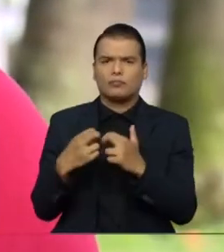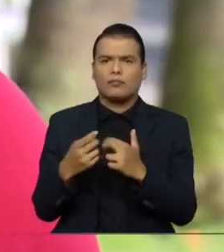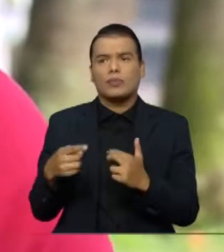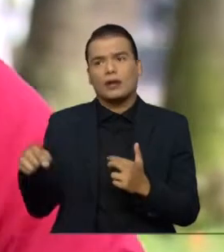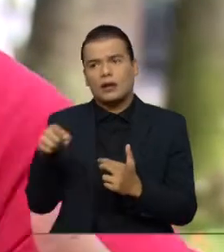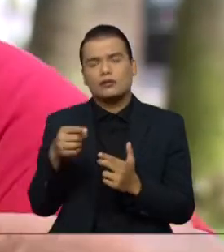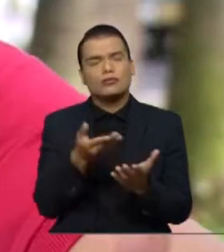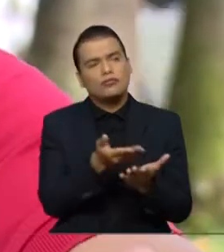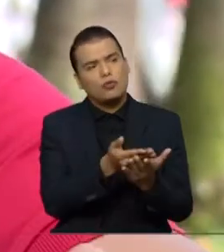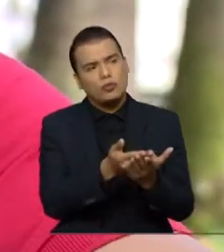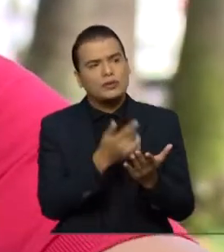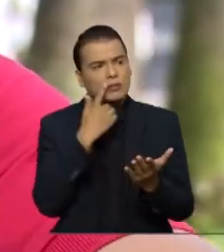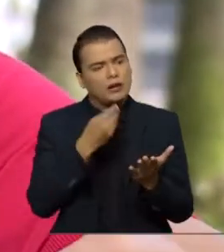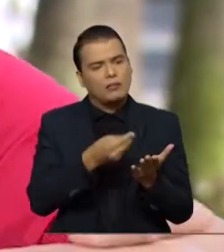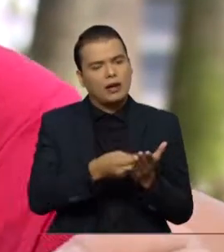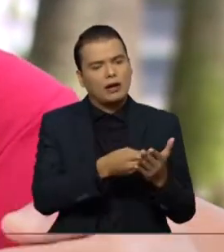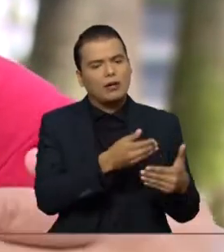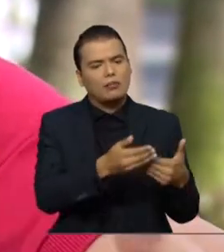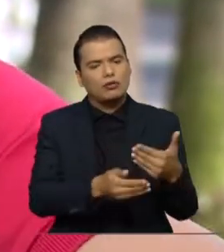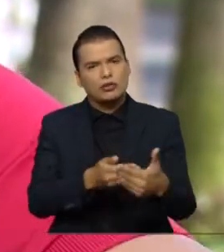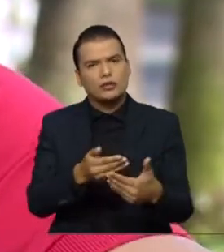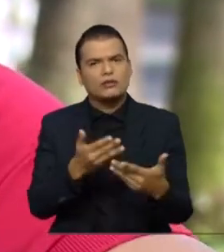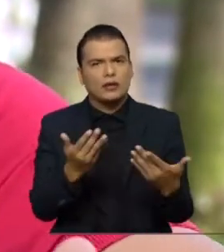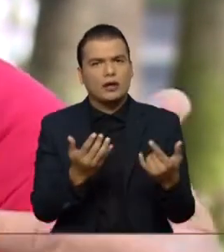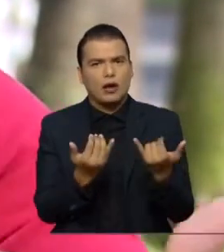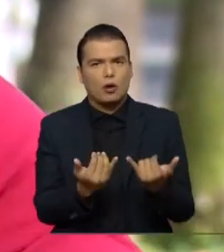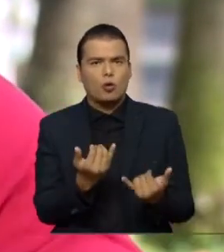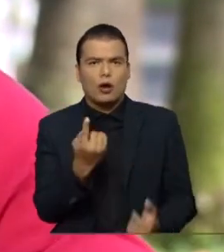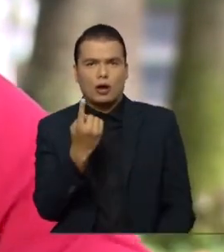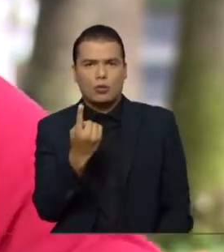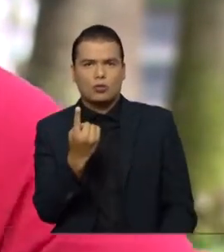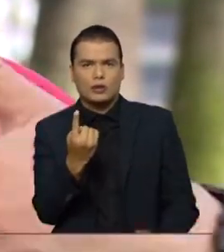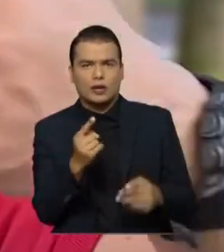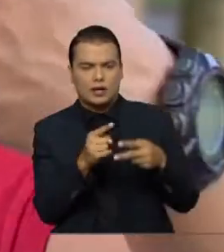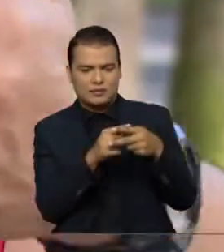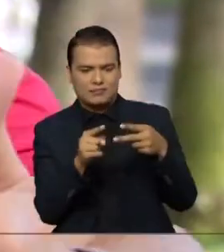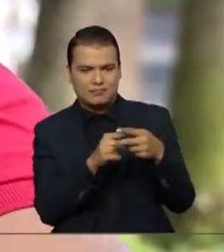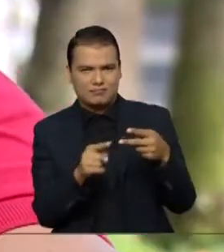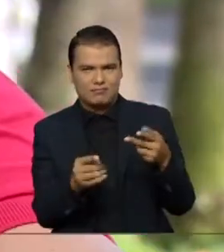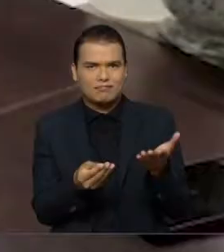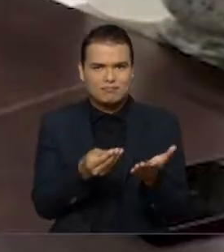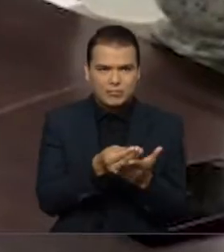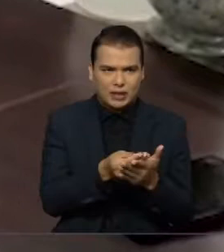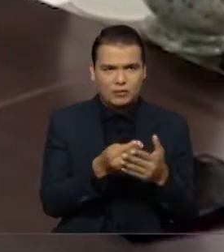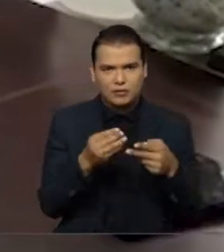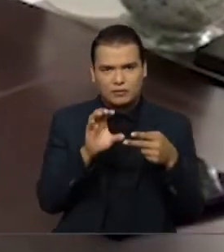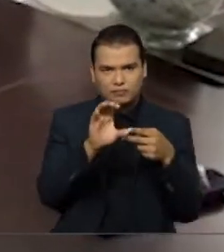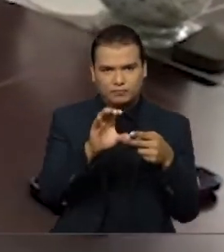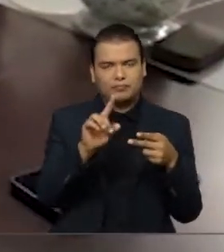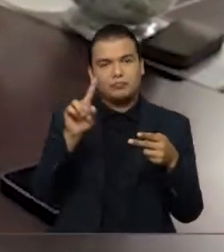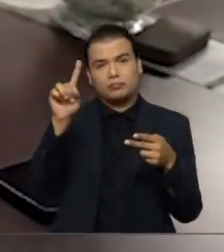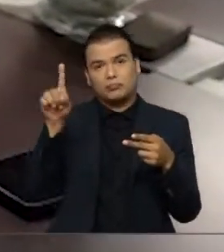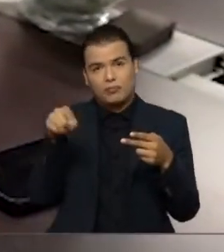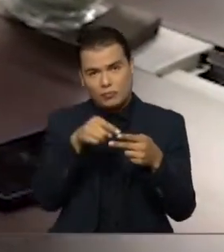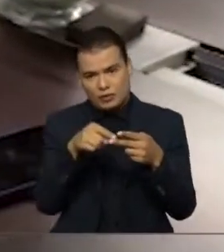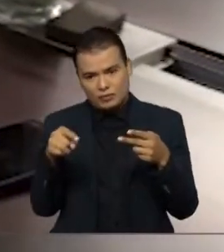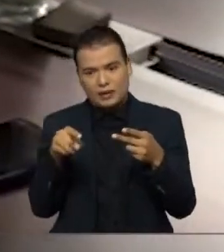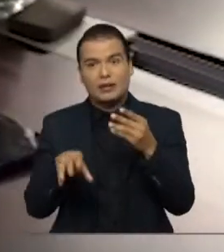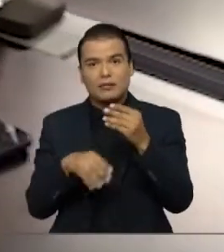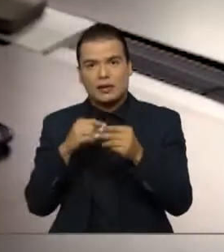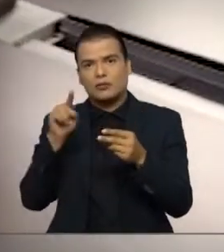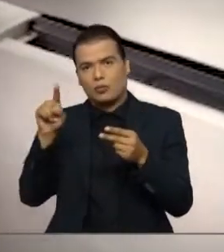consistente en el pago de una quincena la semana entrante luego la otra quincena la otra semana